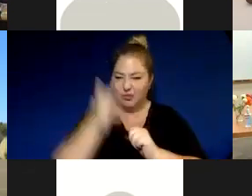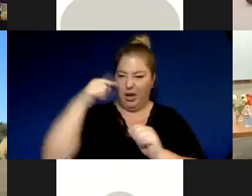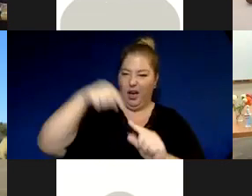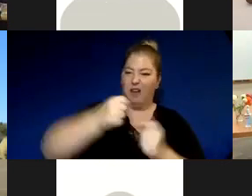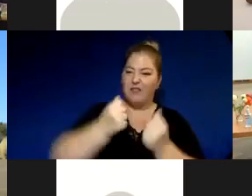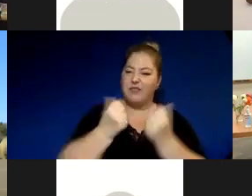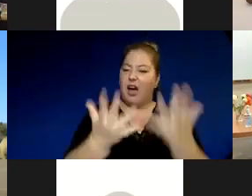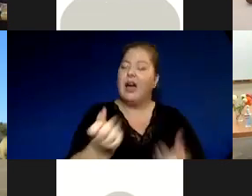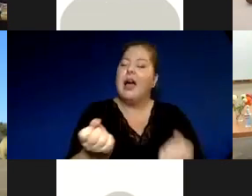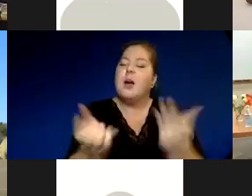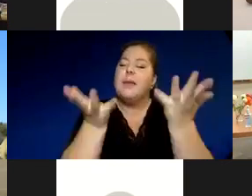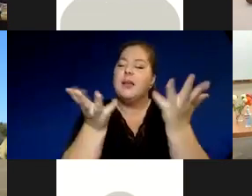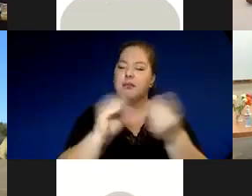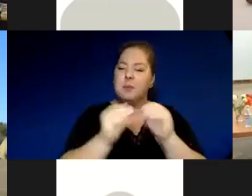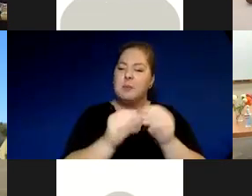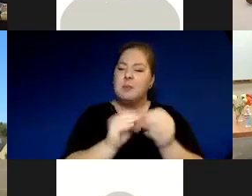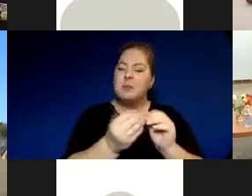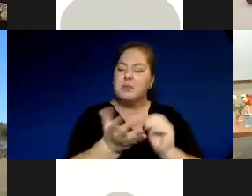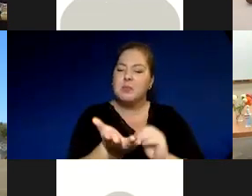cuanto a estructuras me refiero.